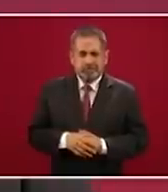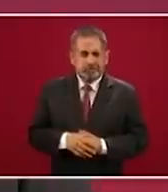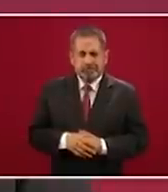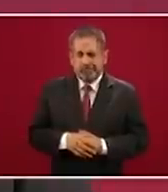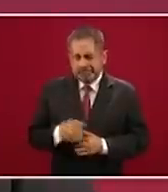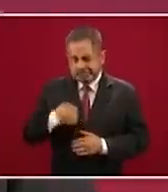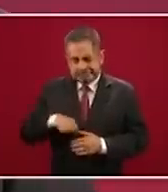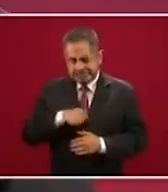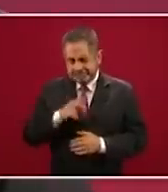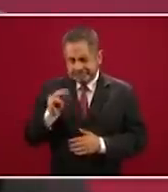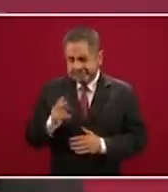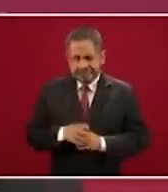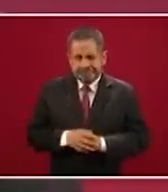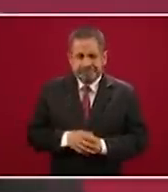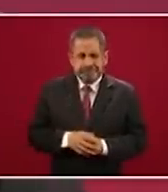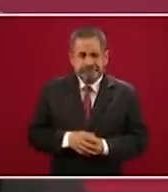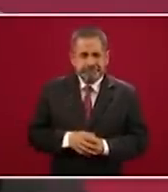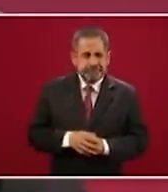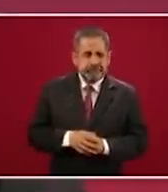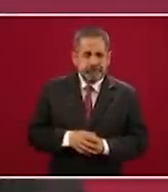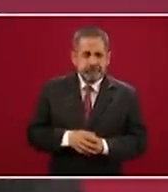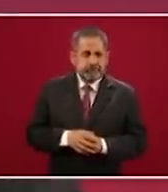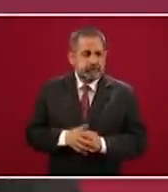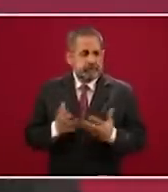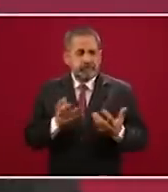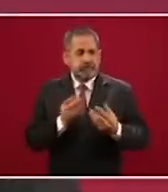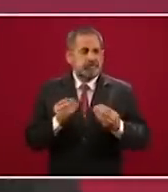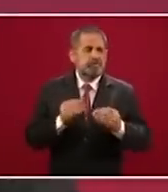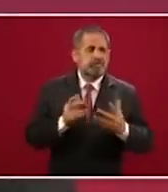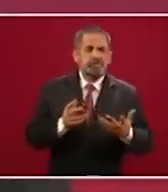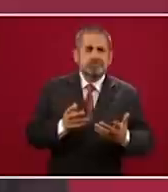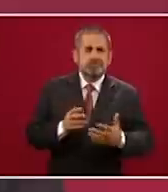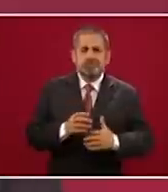vamos a actuar